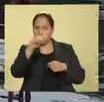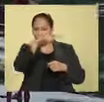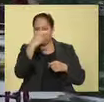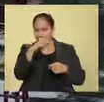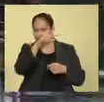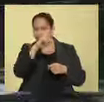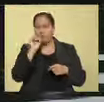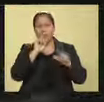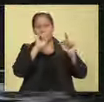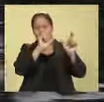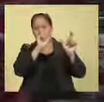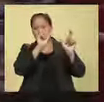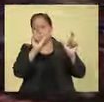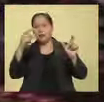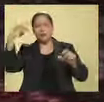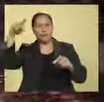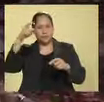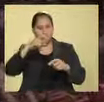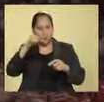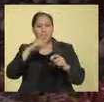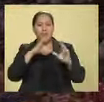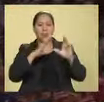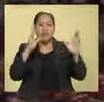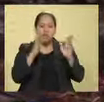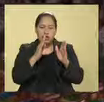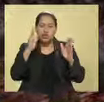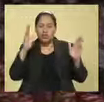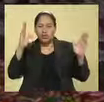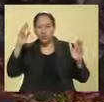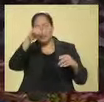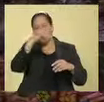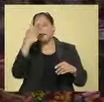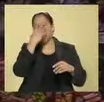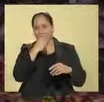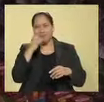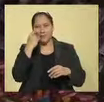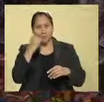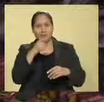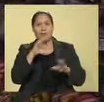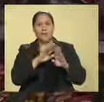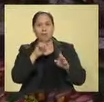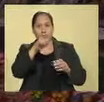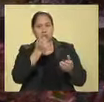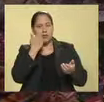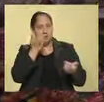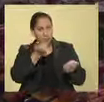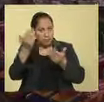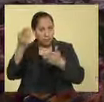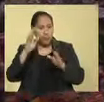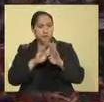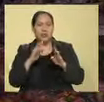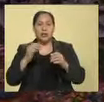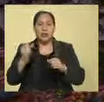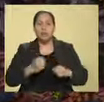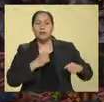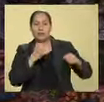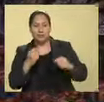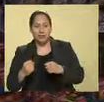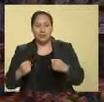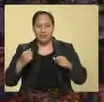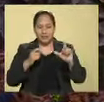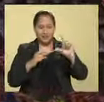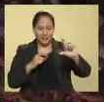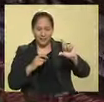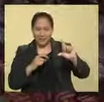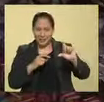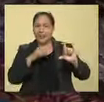muñecas que se llaman María son típicas y hay de distintos tamaños, vean qué bonito. Y bueno, si quieren llevarse una trajinera